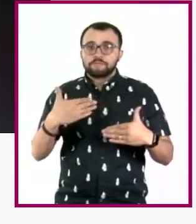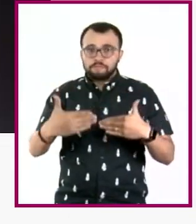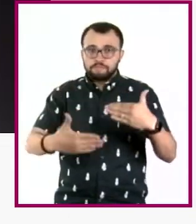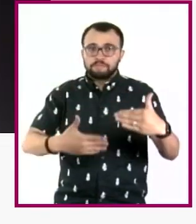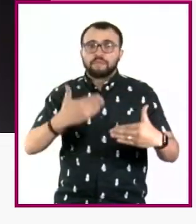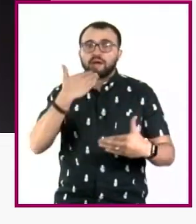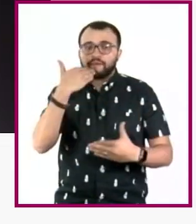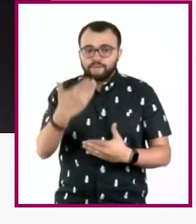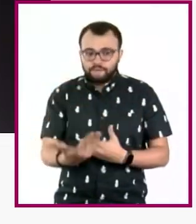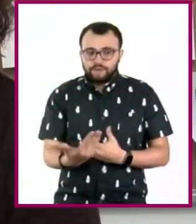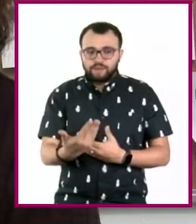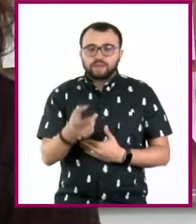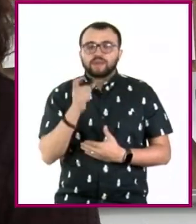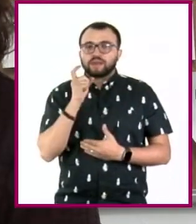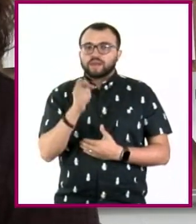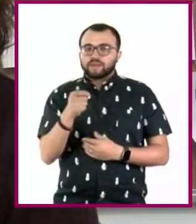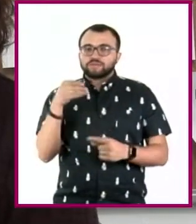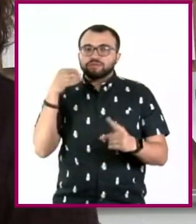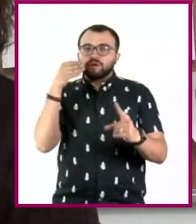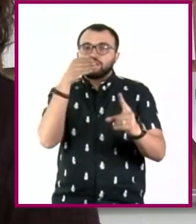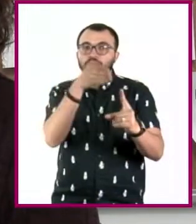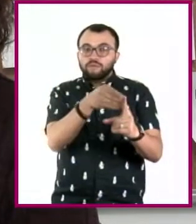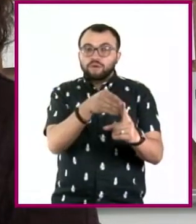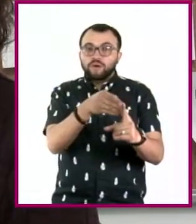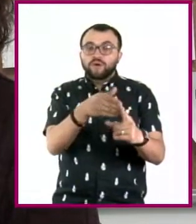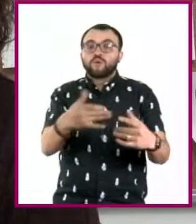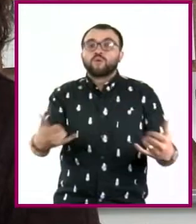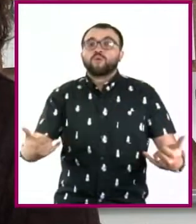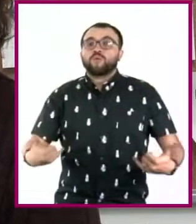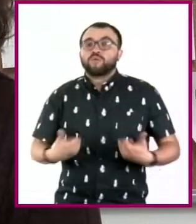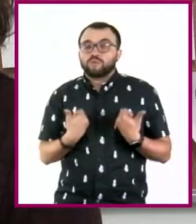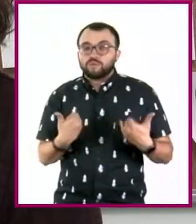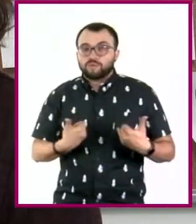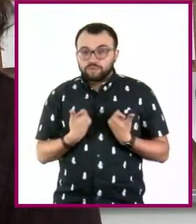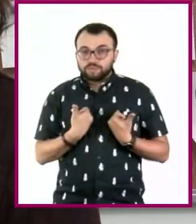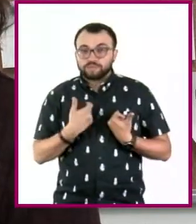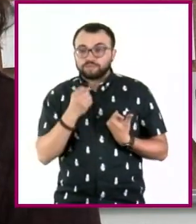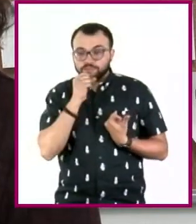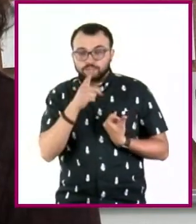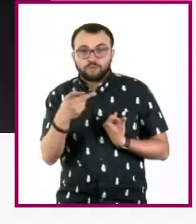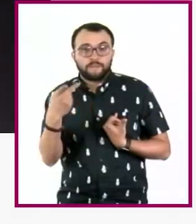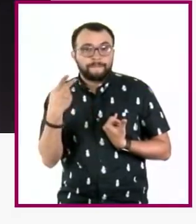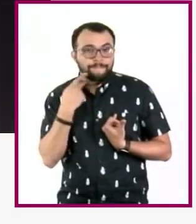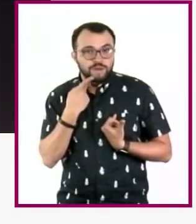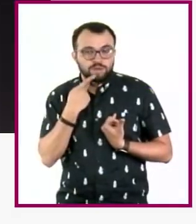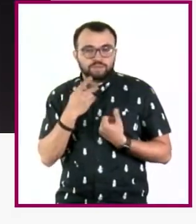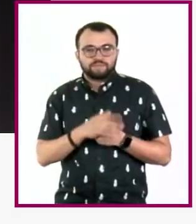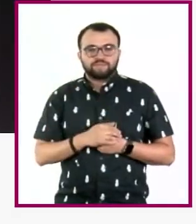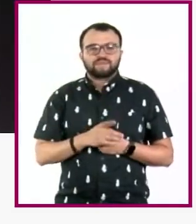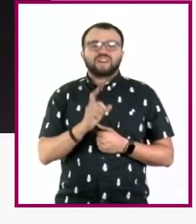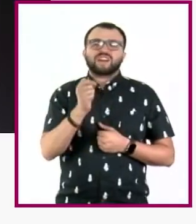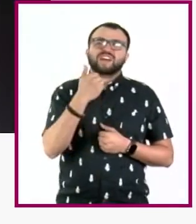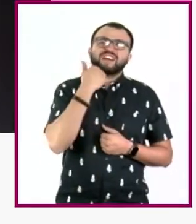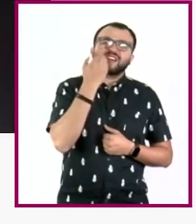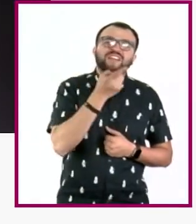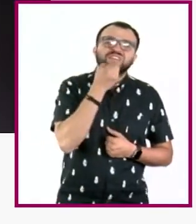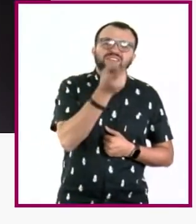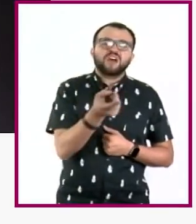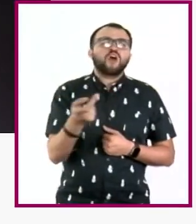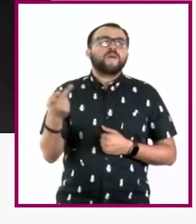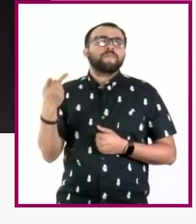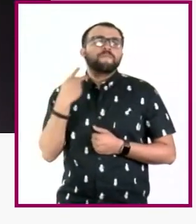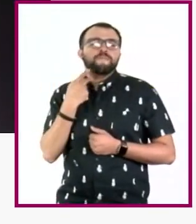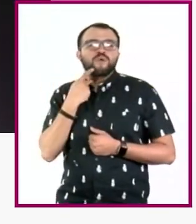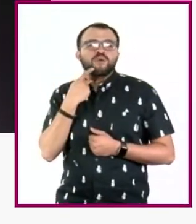hacia una perspectiva de juventud en las políticas públicas. ¿Qué significa hacer políticas públicas